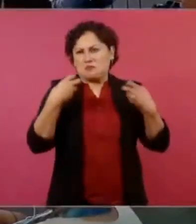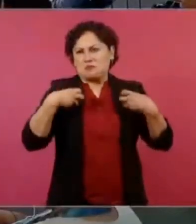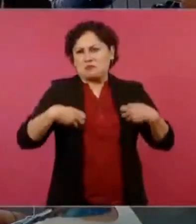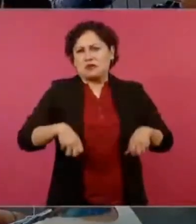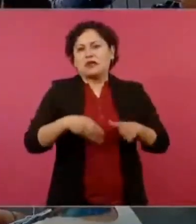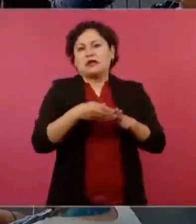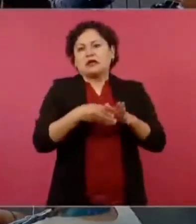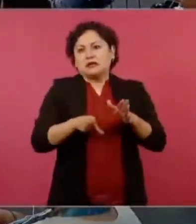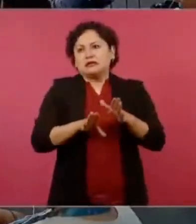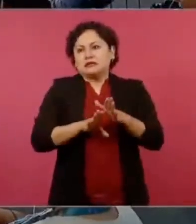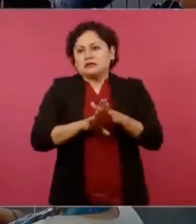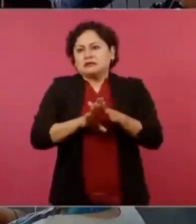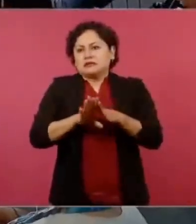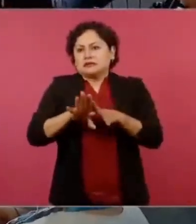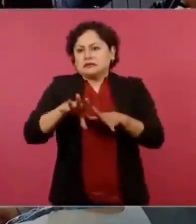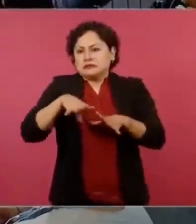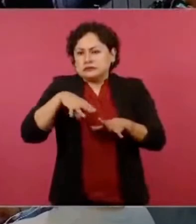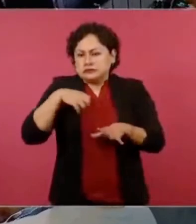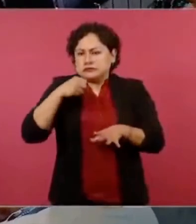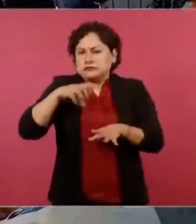y de una crisis